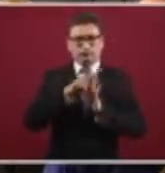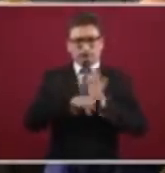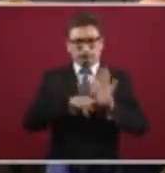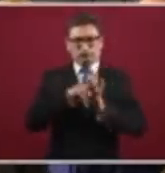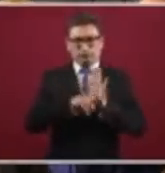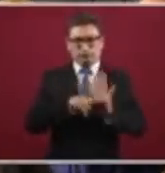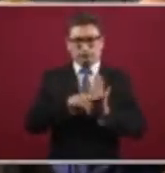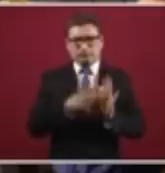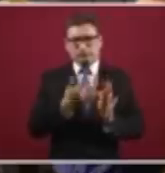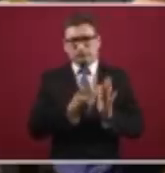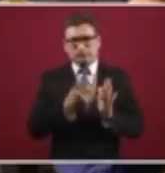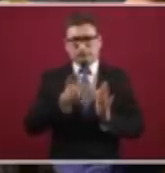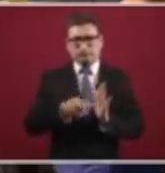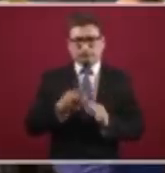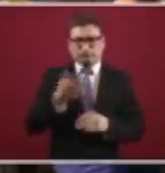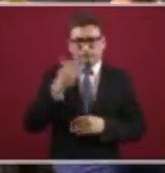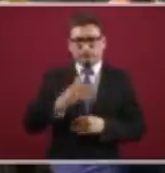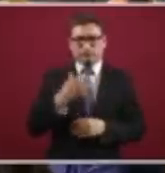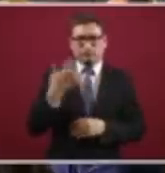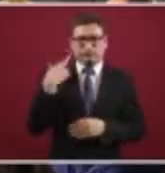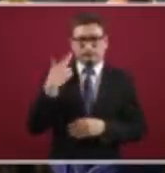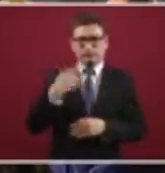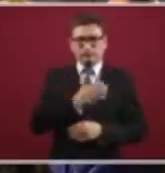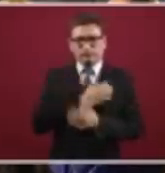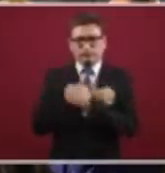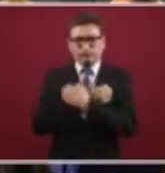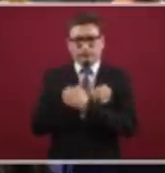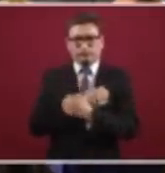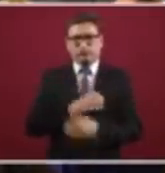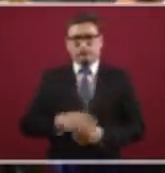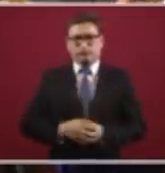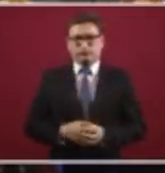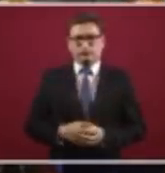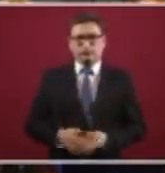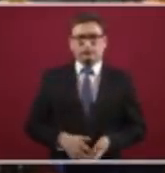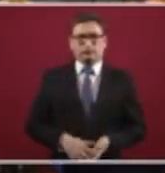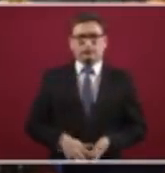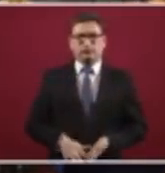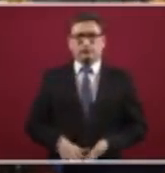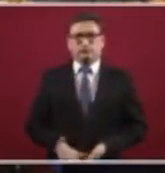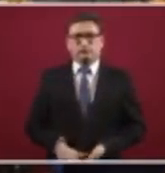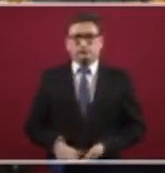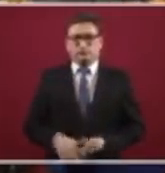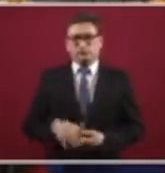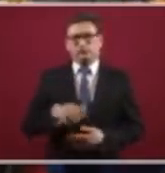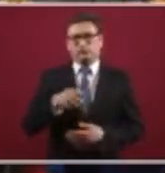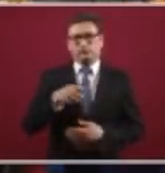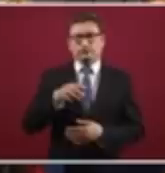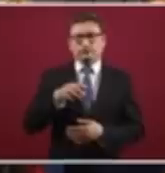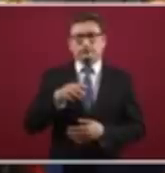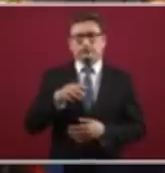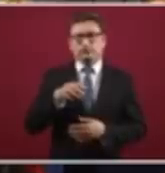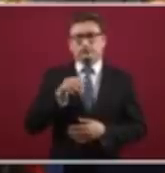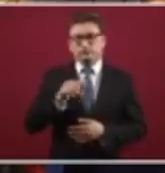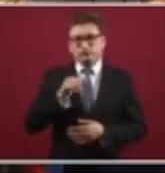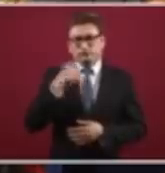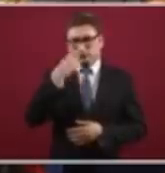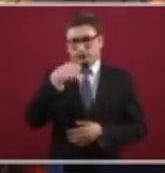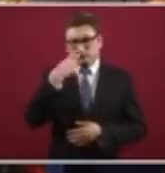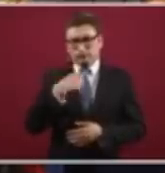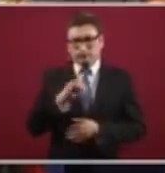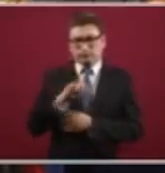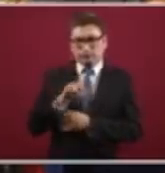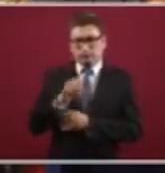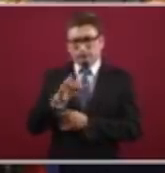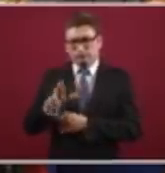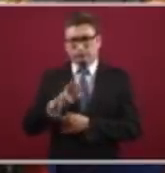estará en radio de educación a las 16 horas en las estaciones del imer a las 16 horas en canal 22